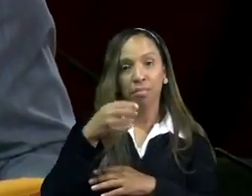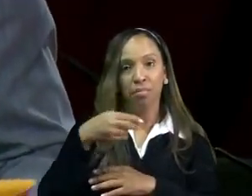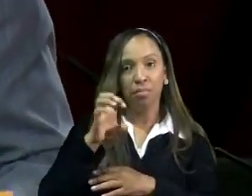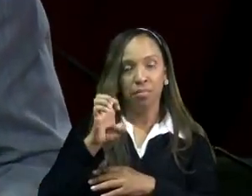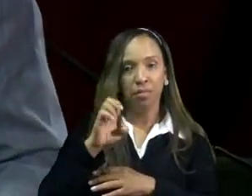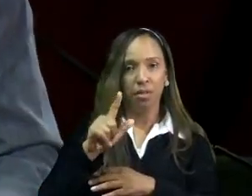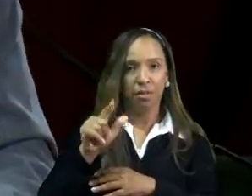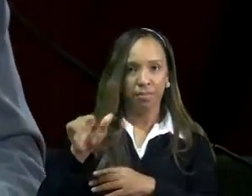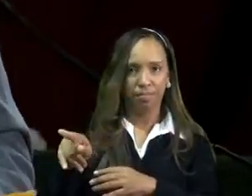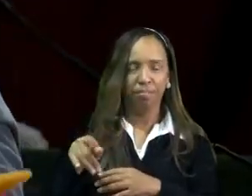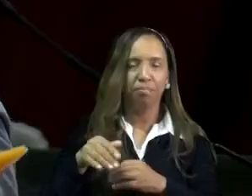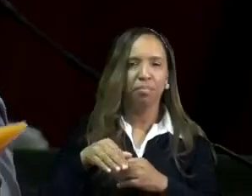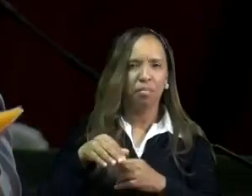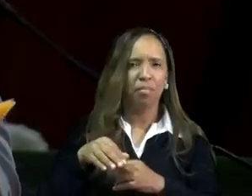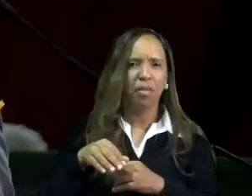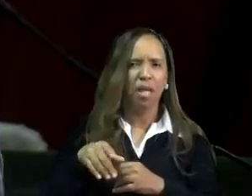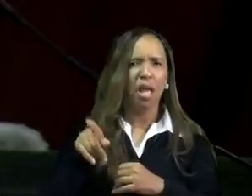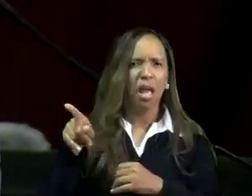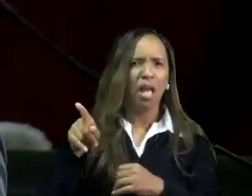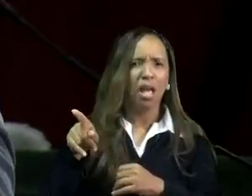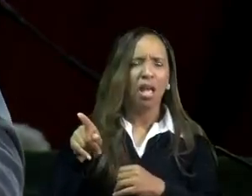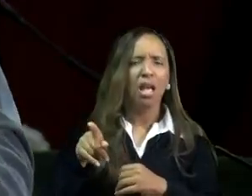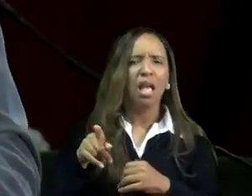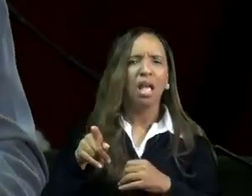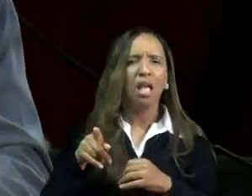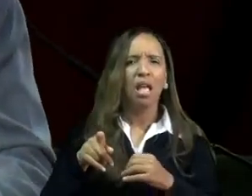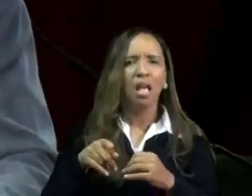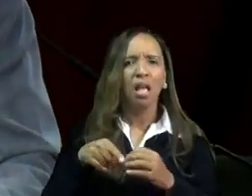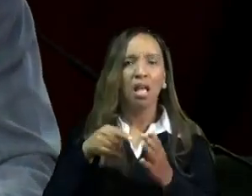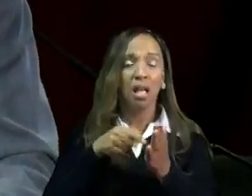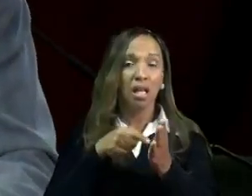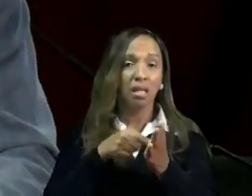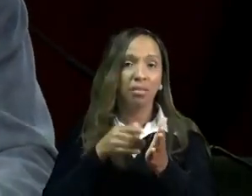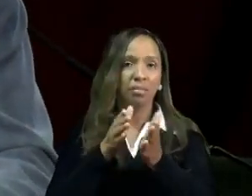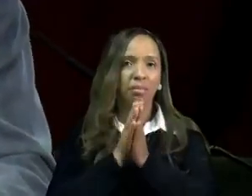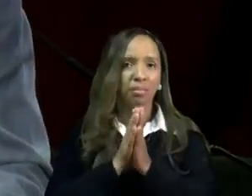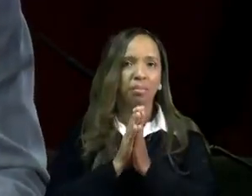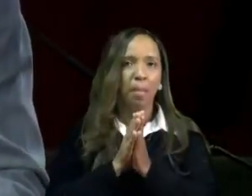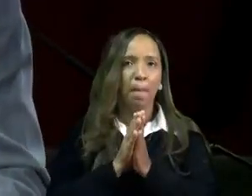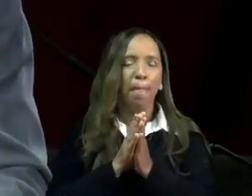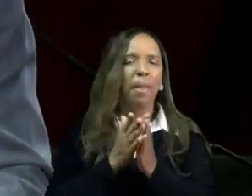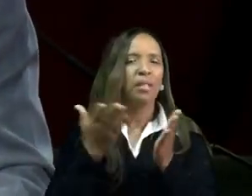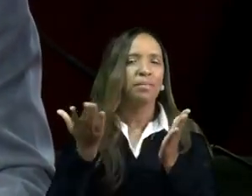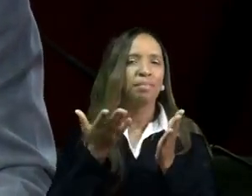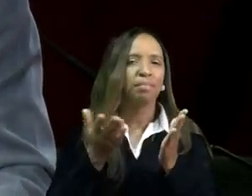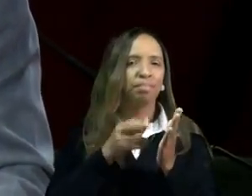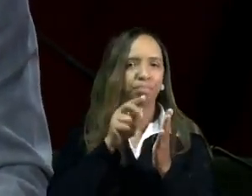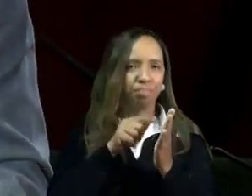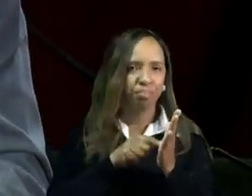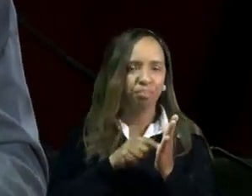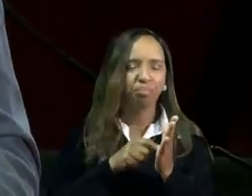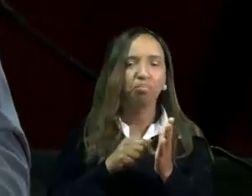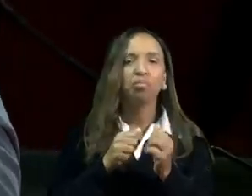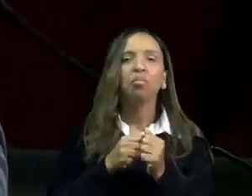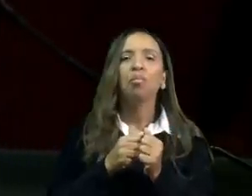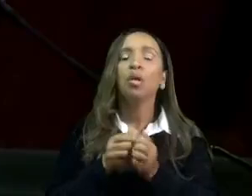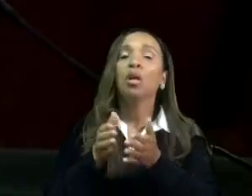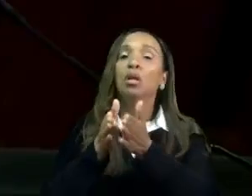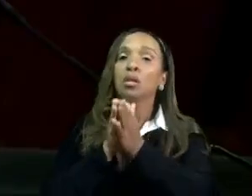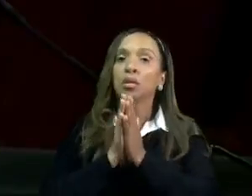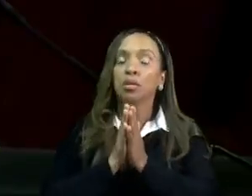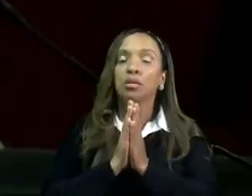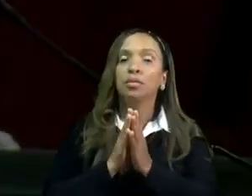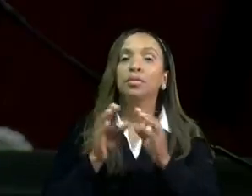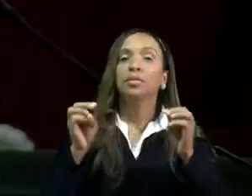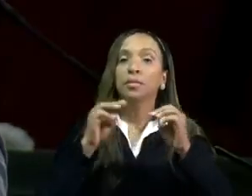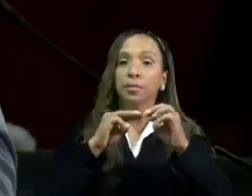almorzar. En la resolución 3441, él solicita al gobierno, al Ministerio de Salud Pública,